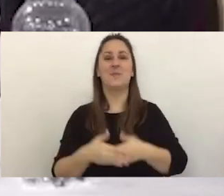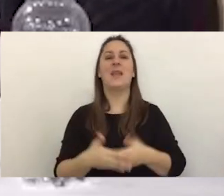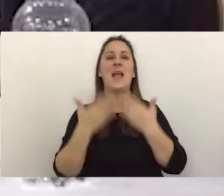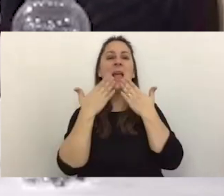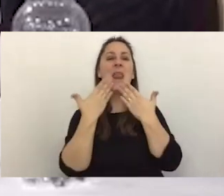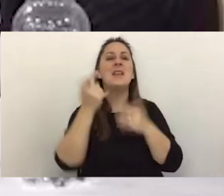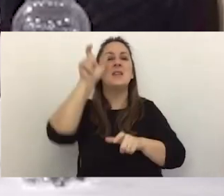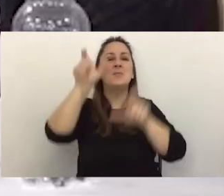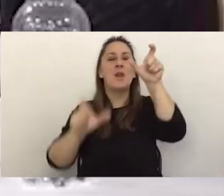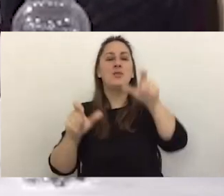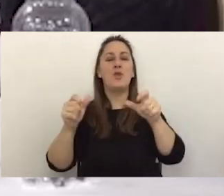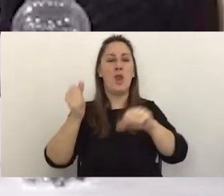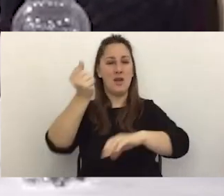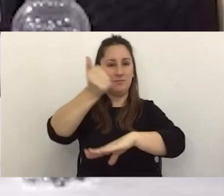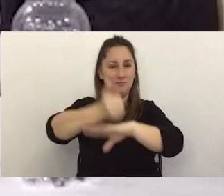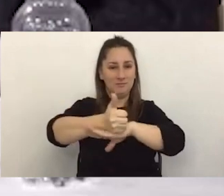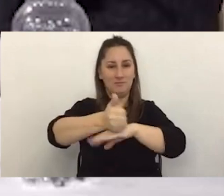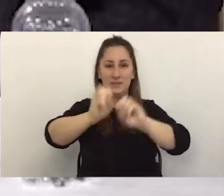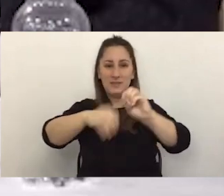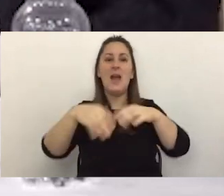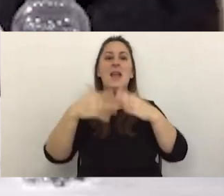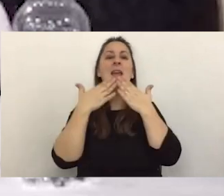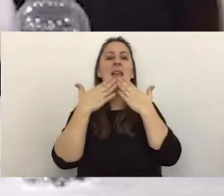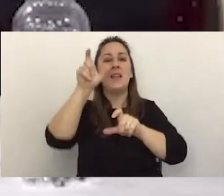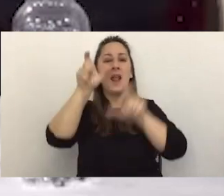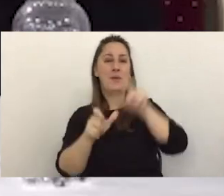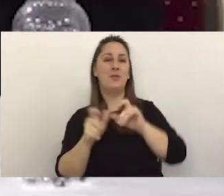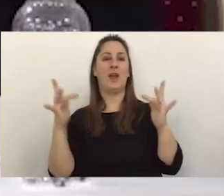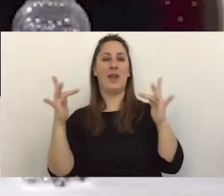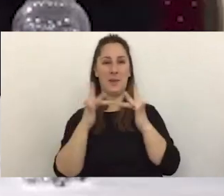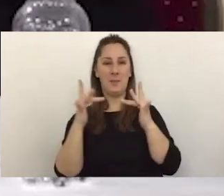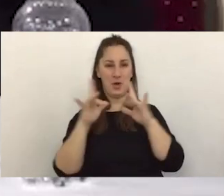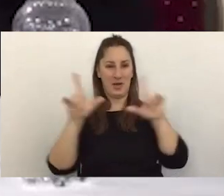presentes y los que están conectados vía streaming.